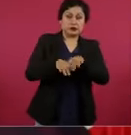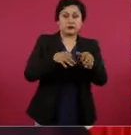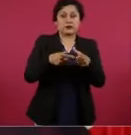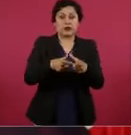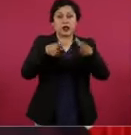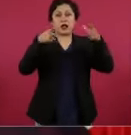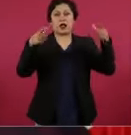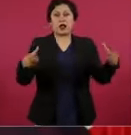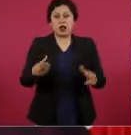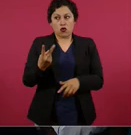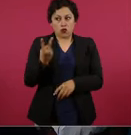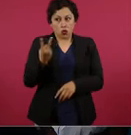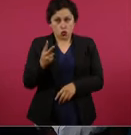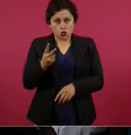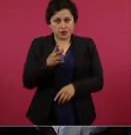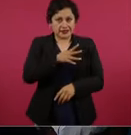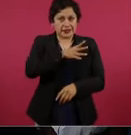y en especialistas.